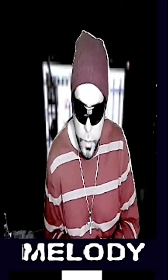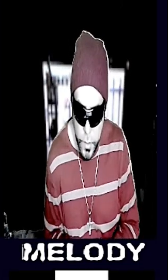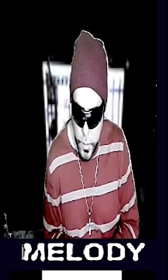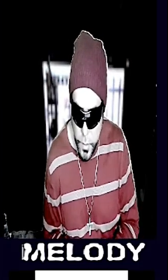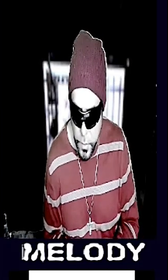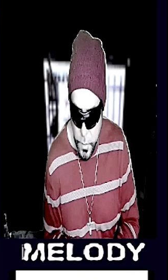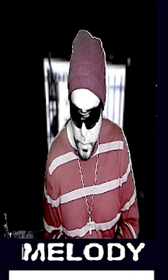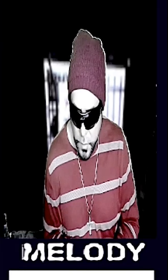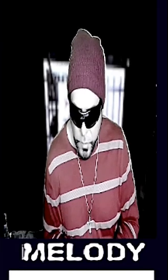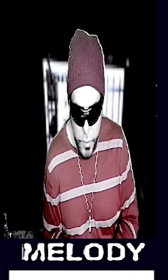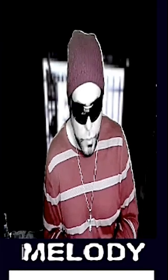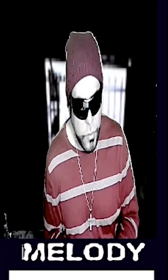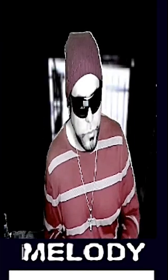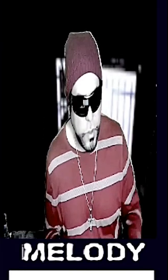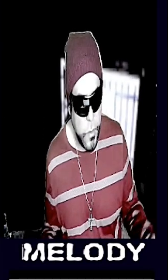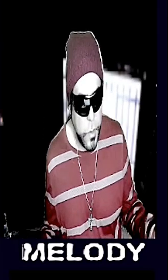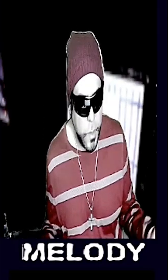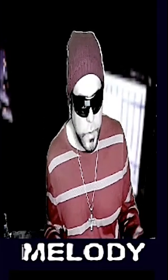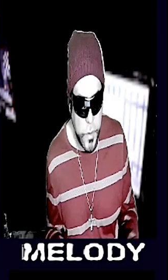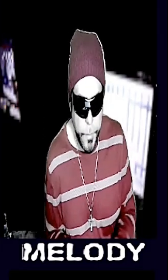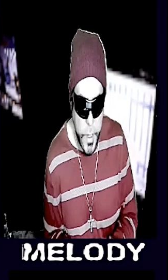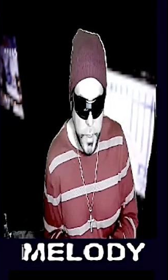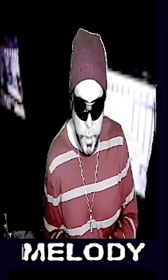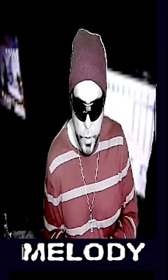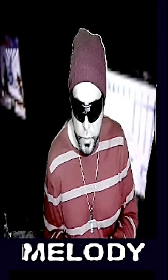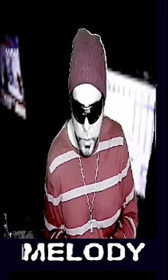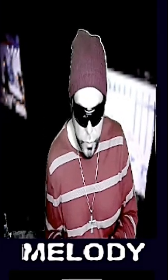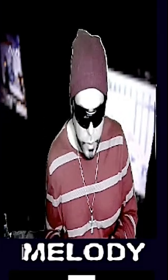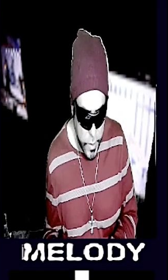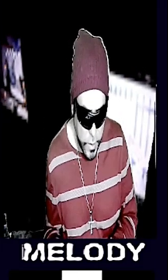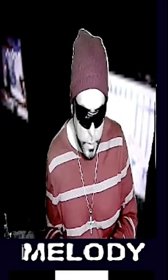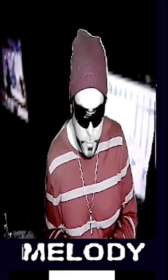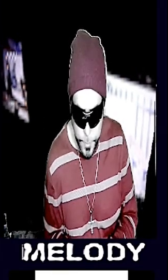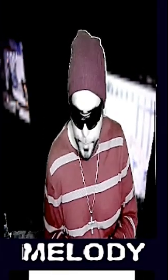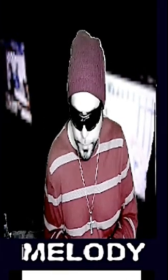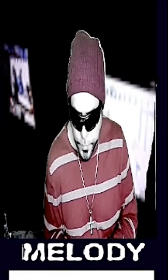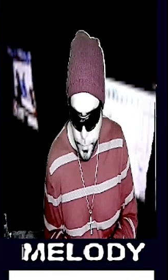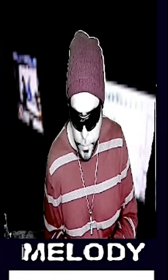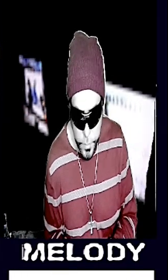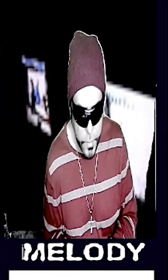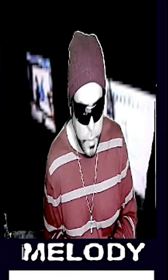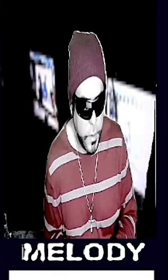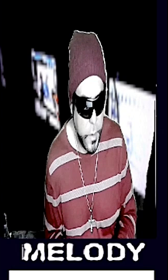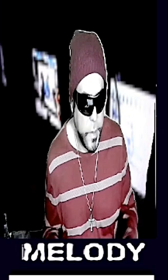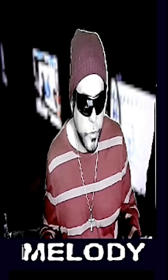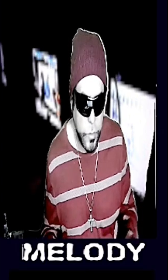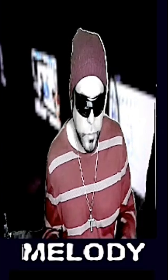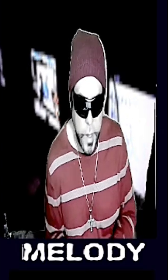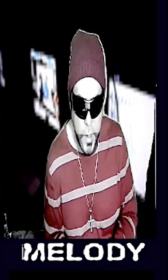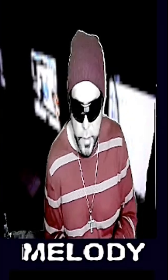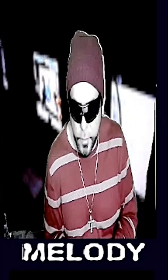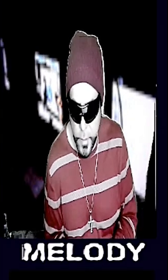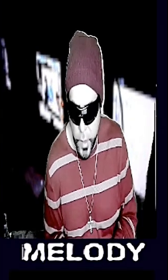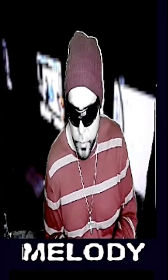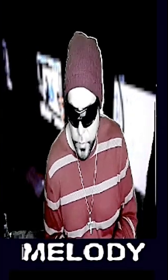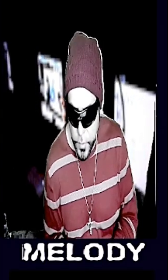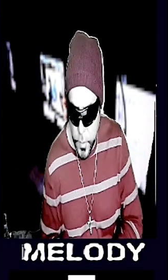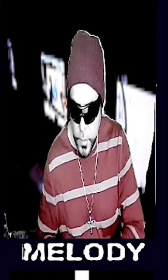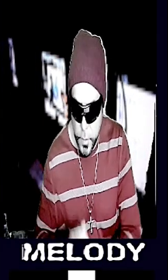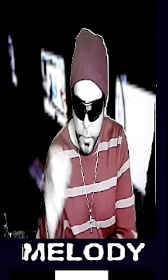poner el video pues como ciano que habita este país amigos nacido aquí tiene derecho a votar